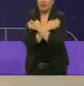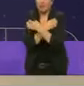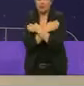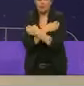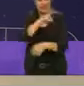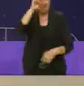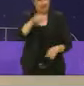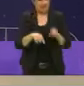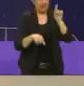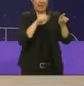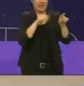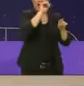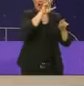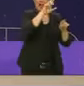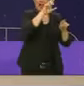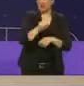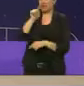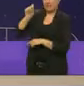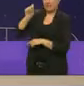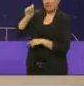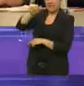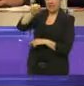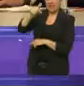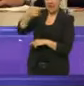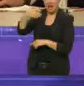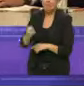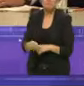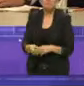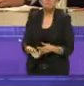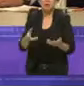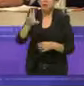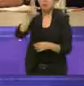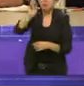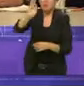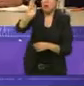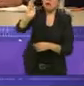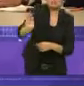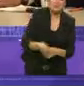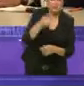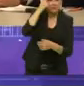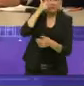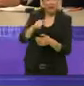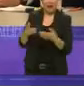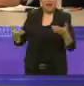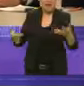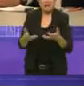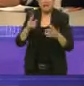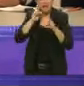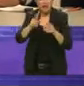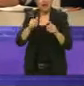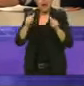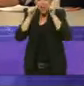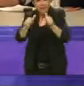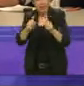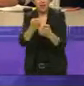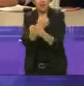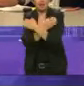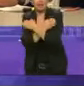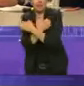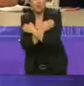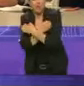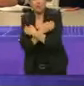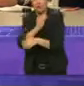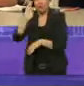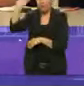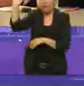que ni Clara ni Santiago se van a atrever a de una vez por todas a hacerse de los servicios educativos. que la federación